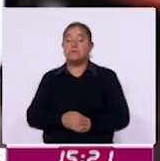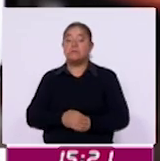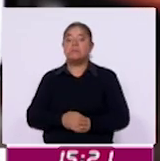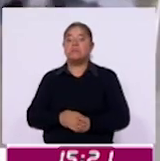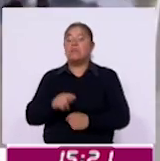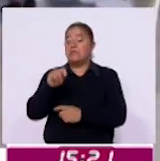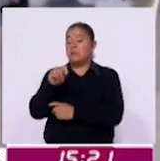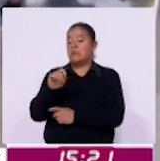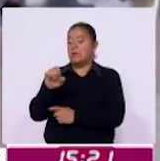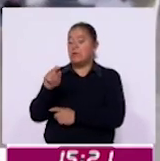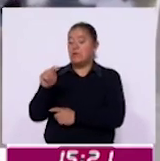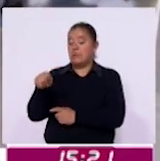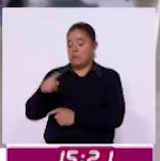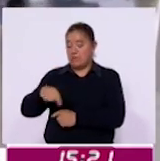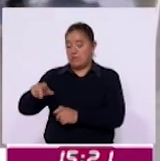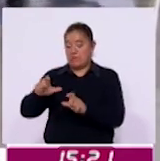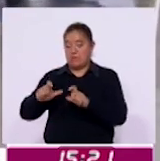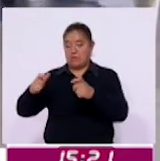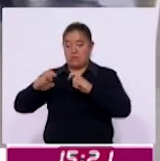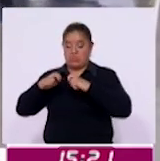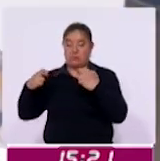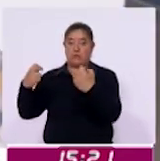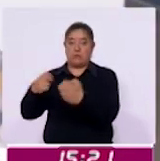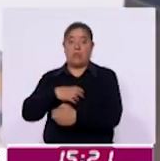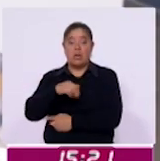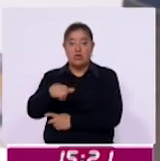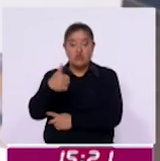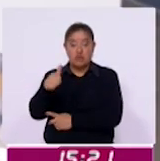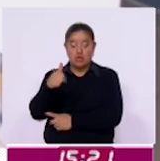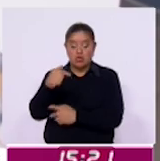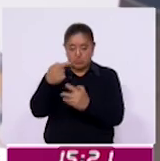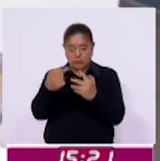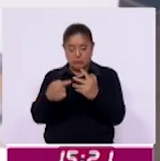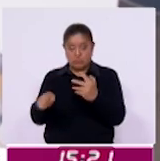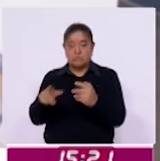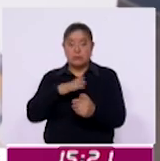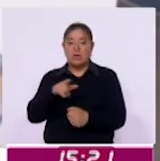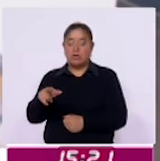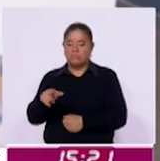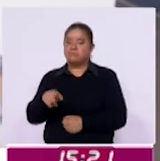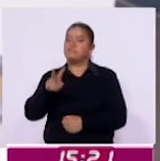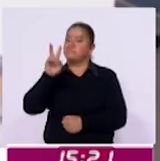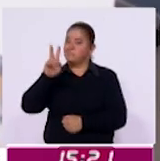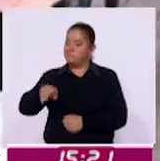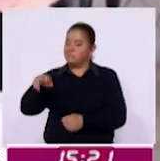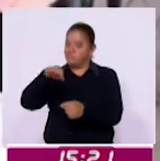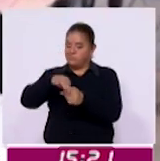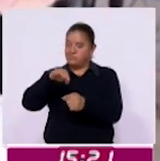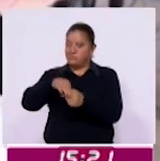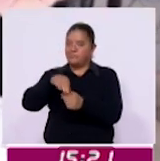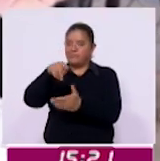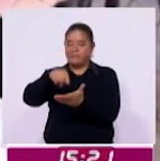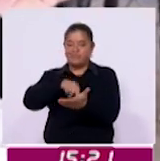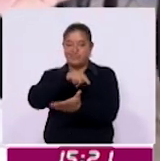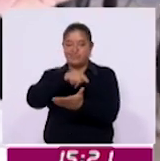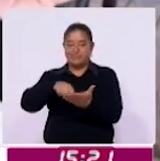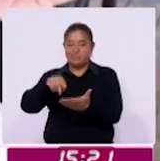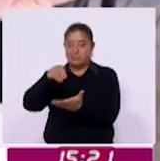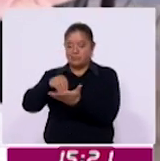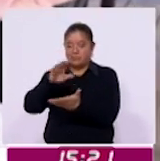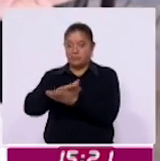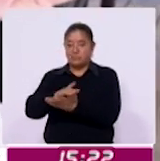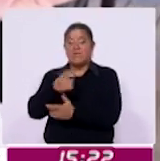Tlaxcala atendió 12 asuntos, entre los que destacan la verificación de votos nulos registrados en la elección